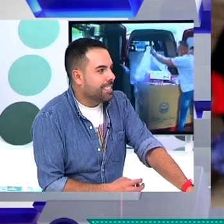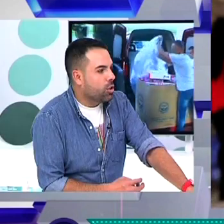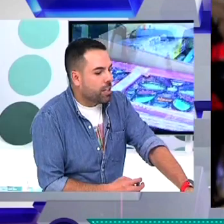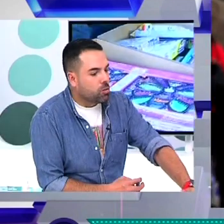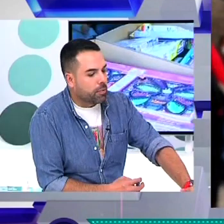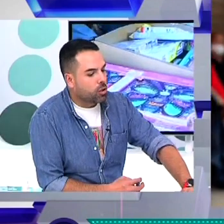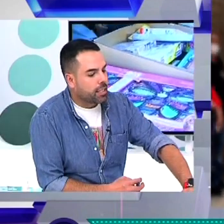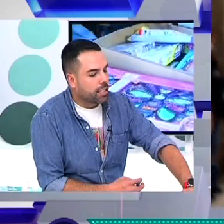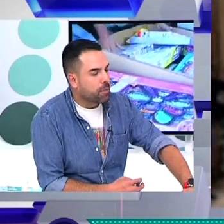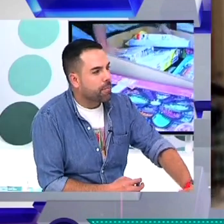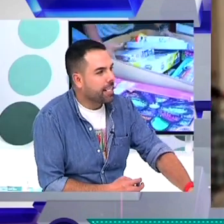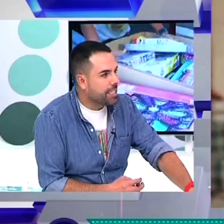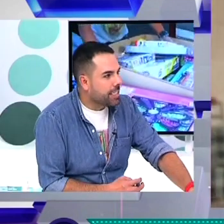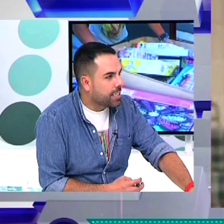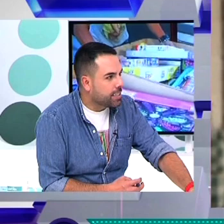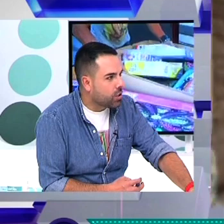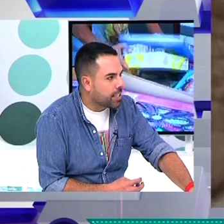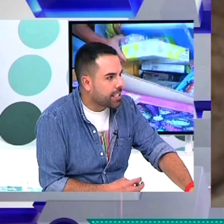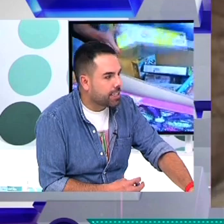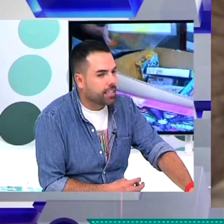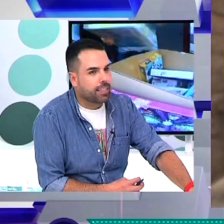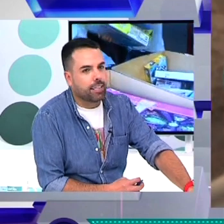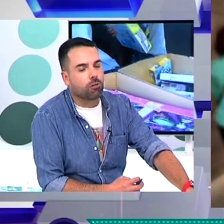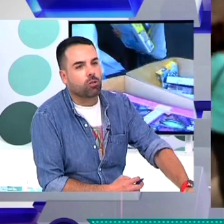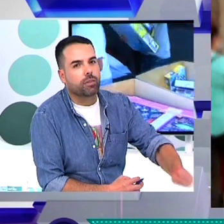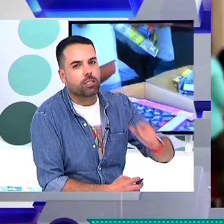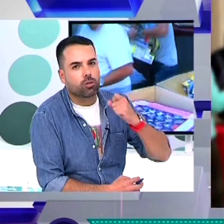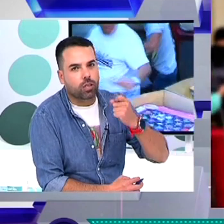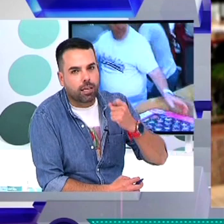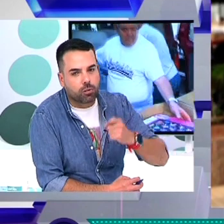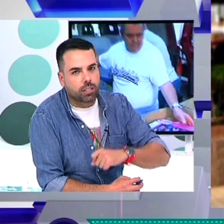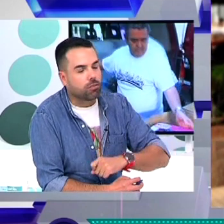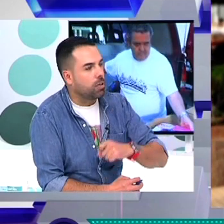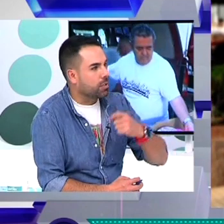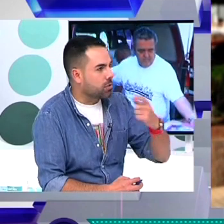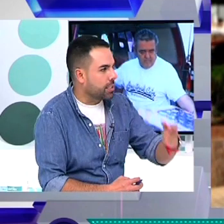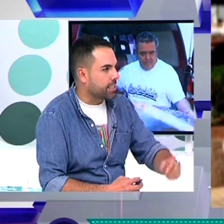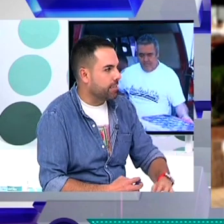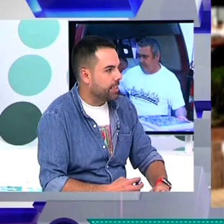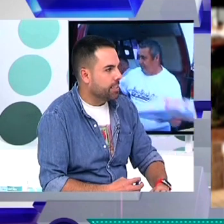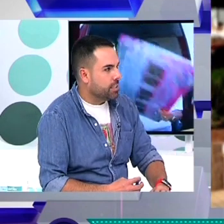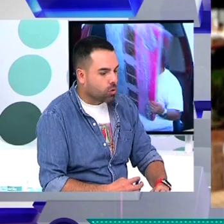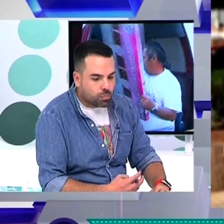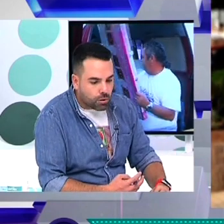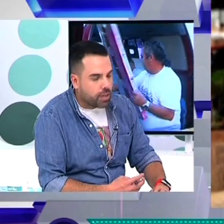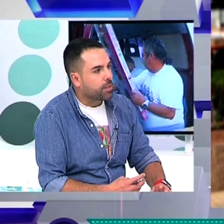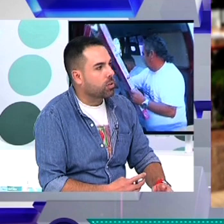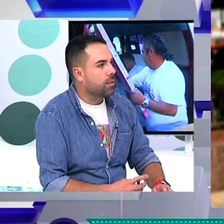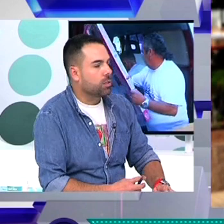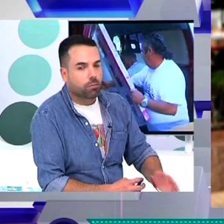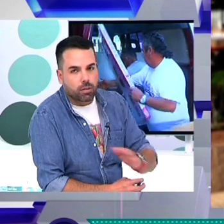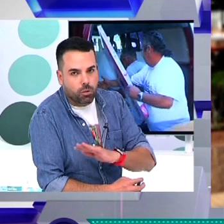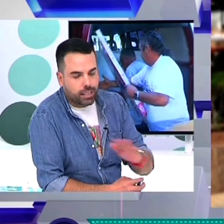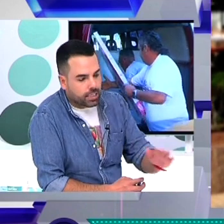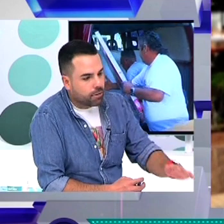2021. Si los ayuntamientos están en primera línea y los alcaldes, de cuando el vecino toca la puerta, cuando la persona que se ve con un problema toca la